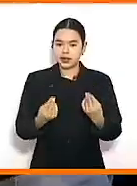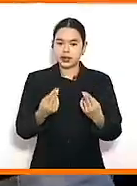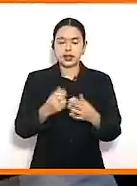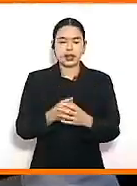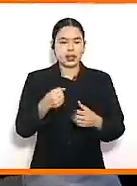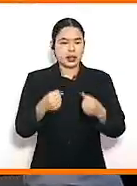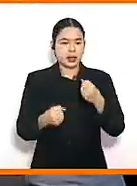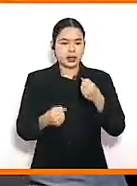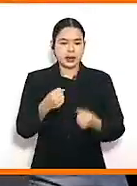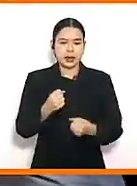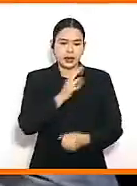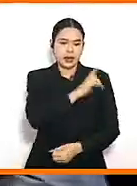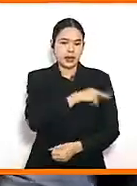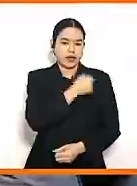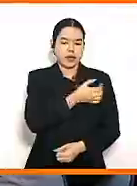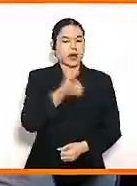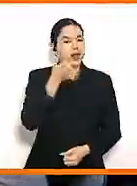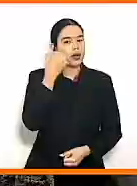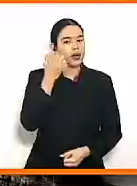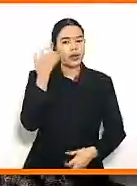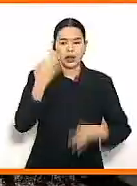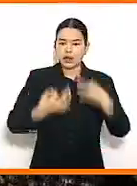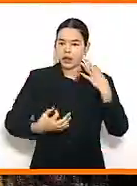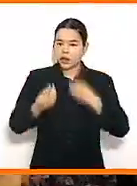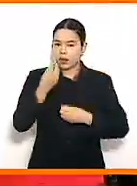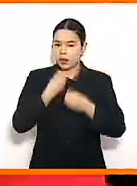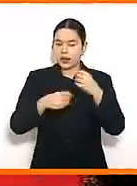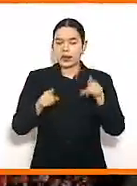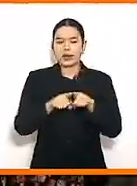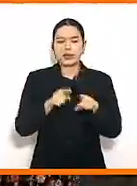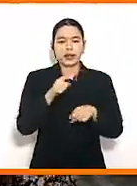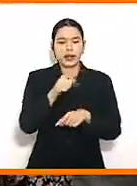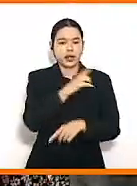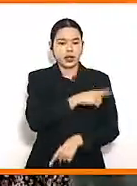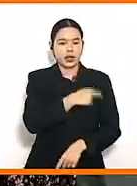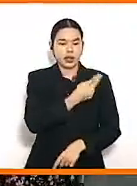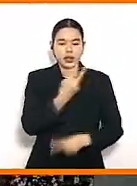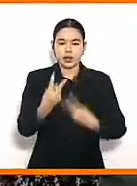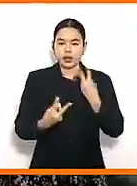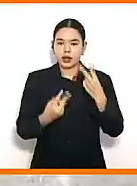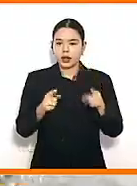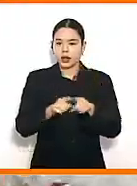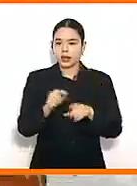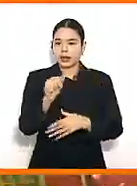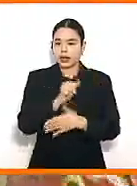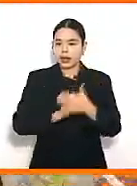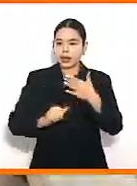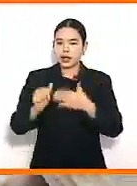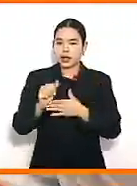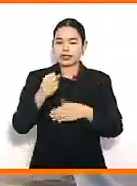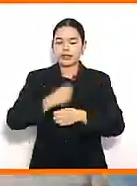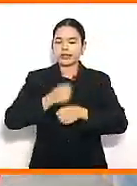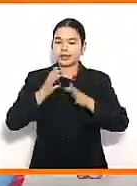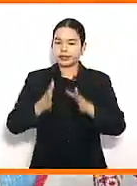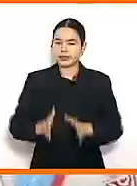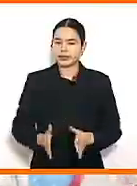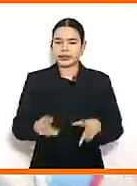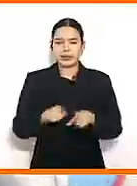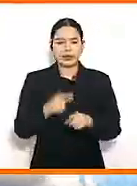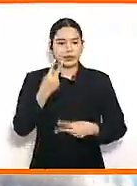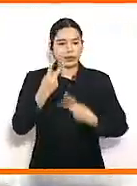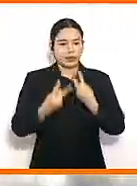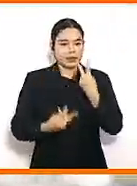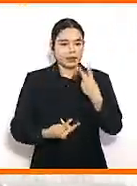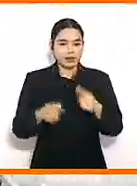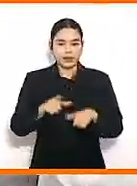Escuela, llevando alegría y comida para los visitantes del centro, así como para el personal sanitario. Además, nos dirigimos a El